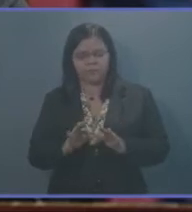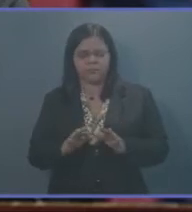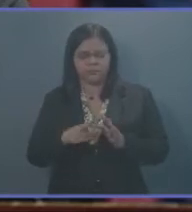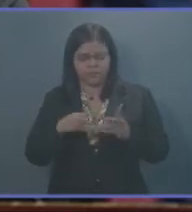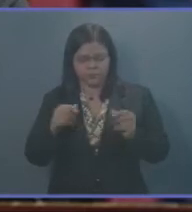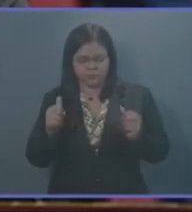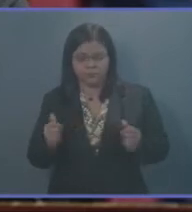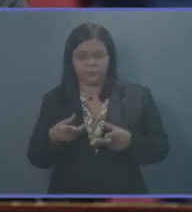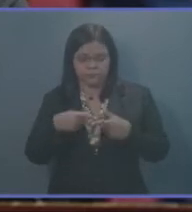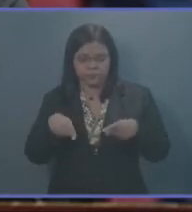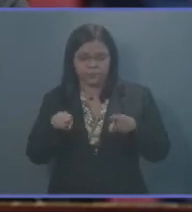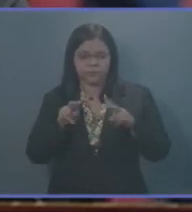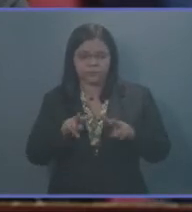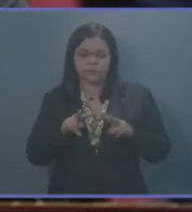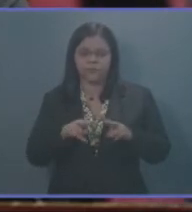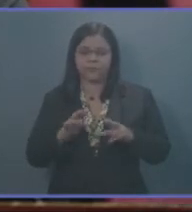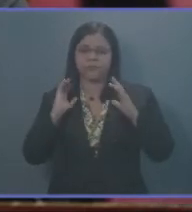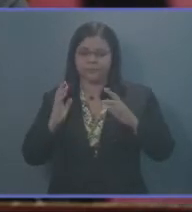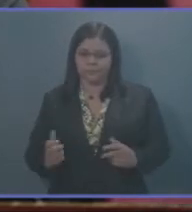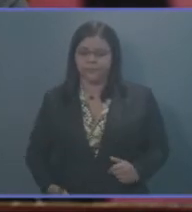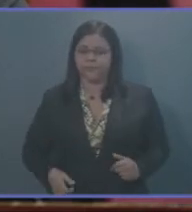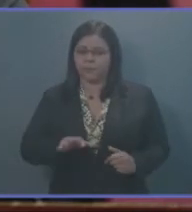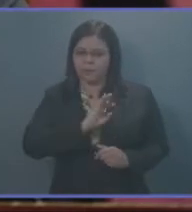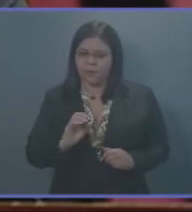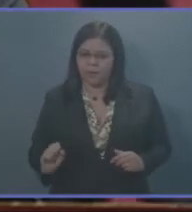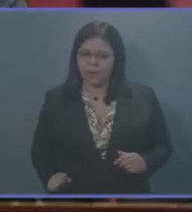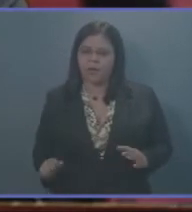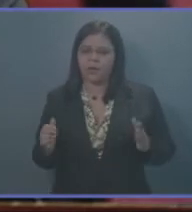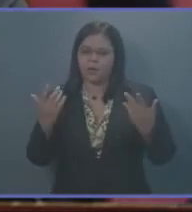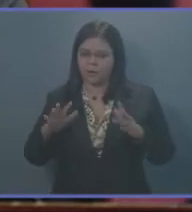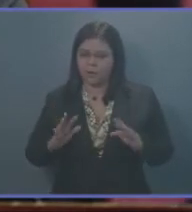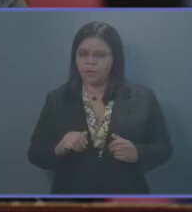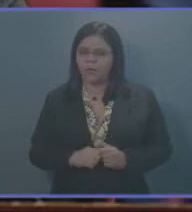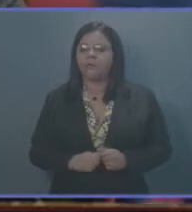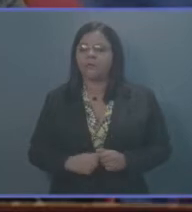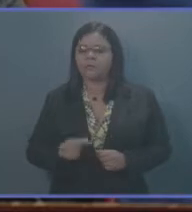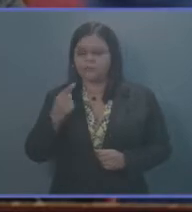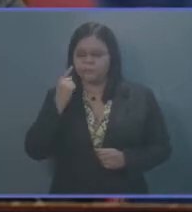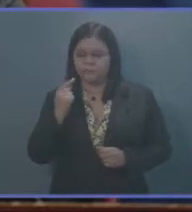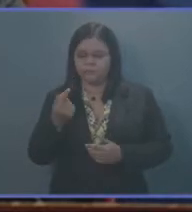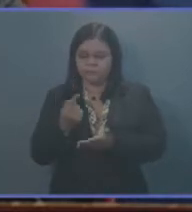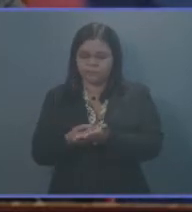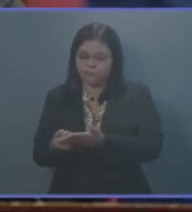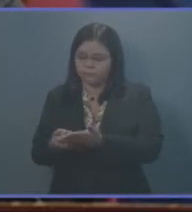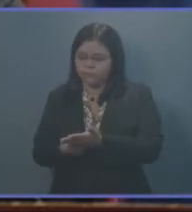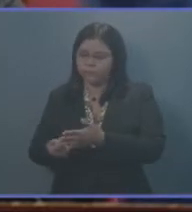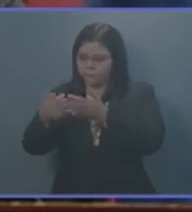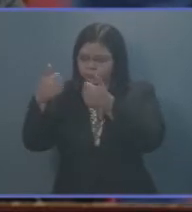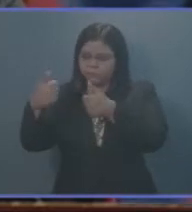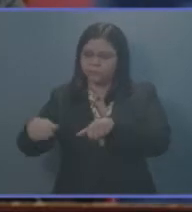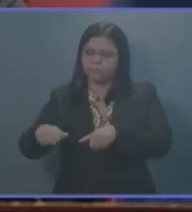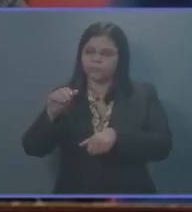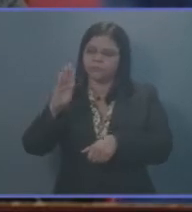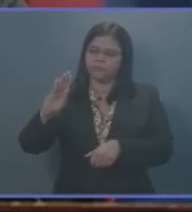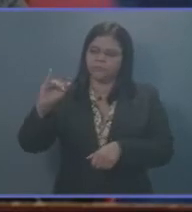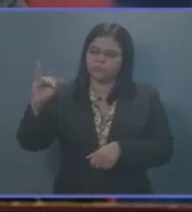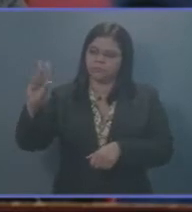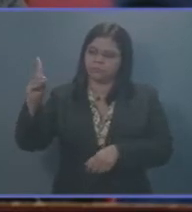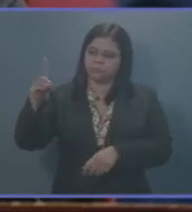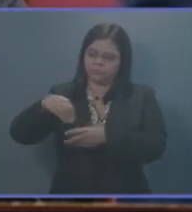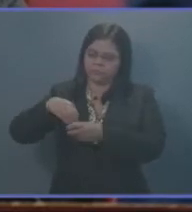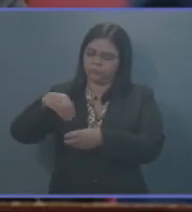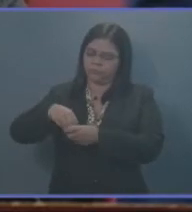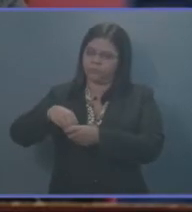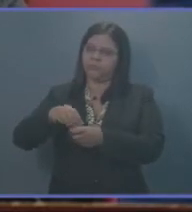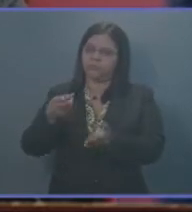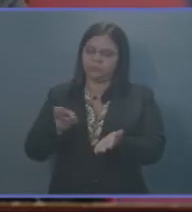valores, el Gobierno de la República de El Salvador ha gestionado con el Banco Interamericano de Desarrollo, BID, un contrato